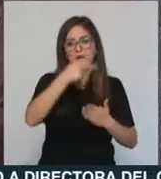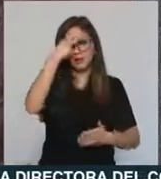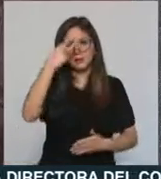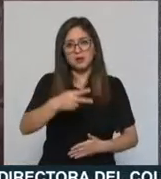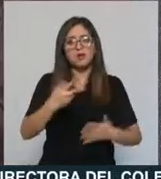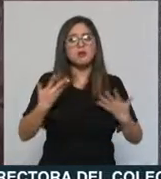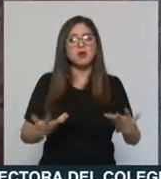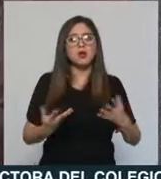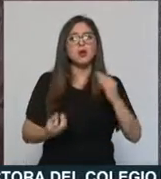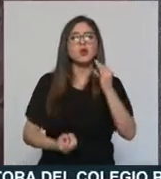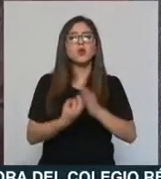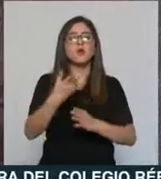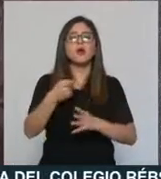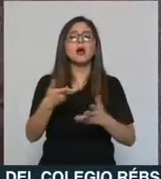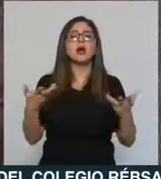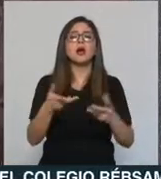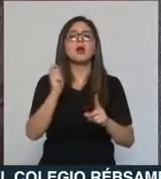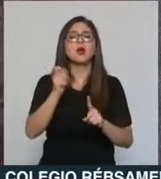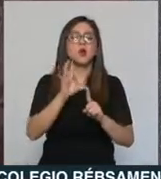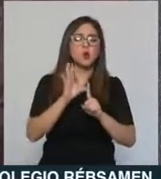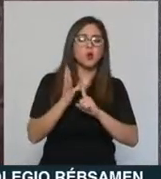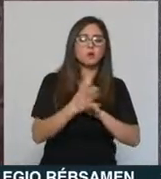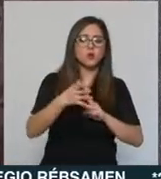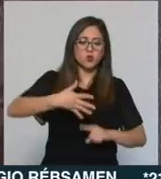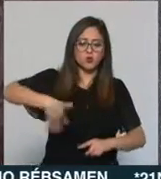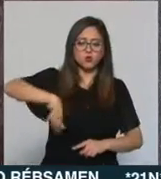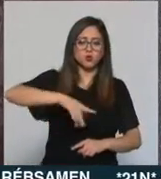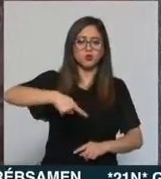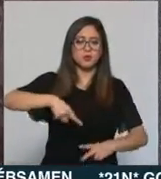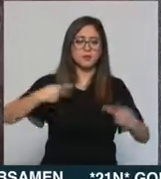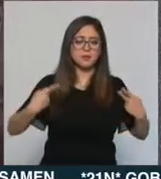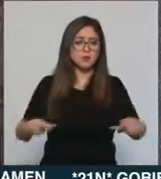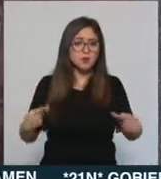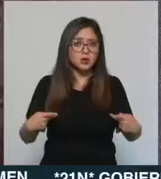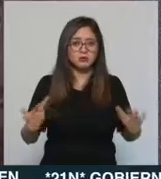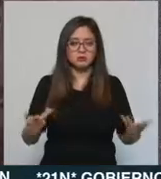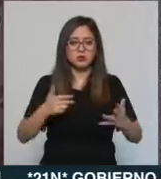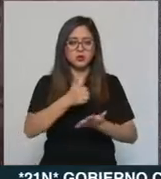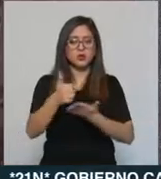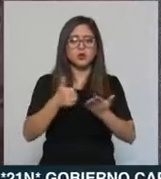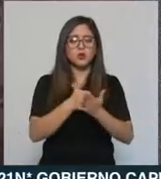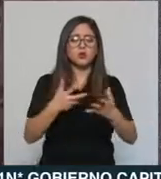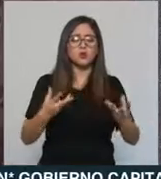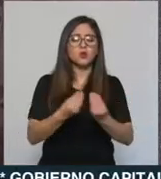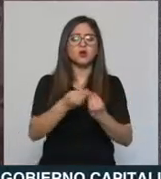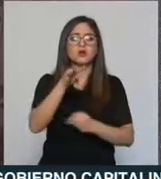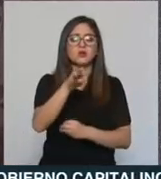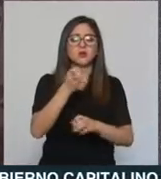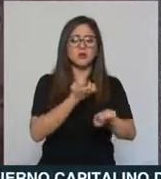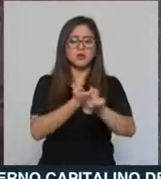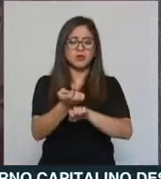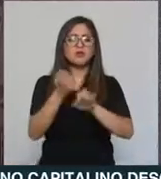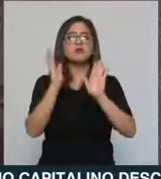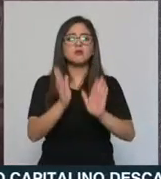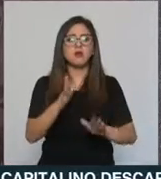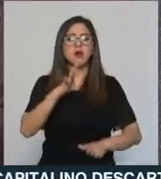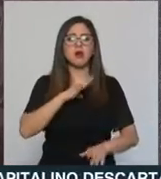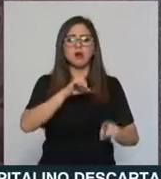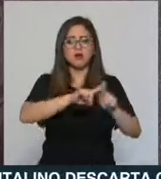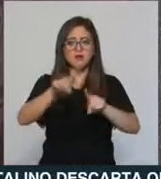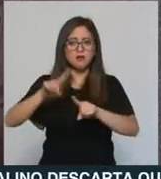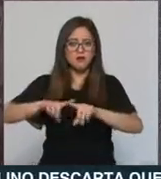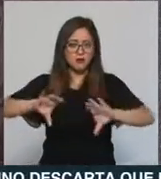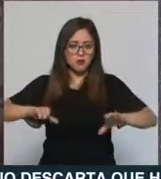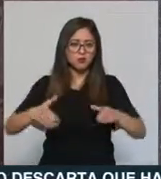Pues ya inició este proceso de creación de la Comisión de Búsqueda de Personas, con lo que la ciudad se suman a los 19 estados que ya cuentan con este tipo de